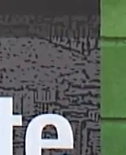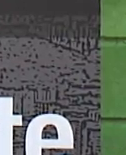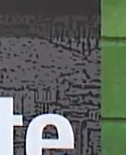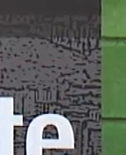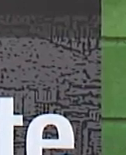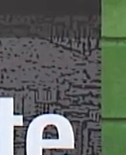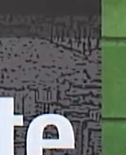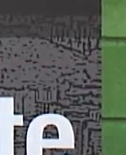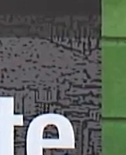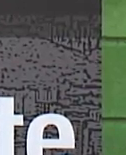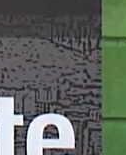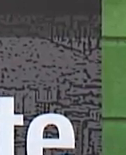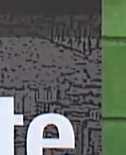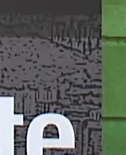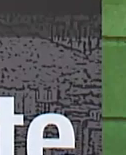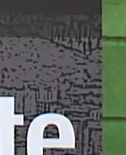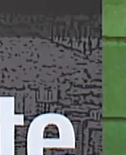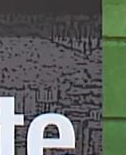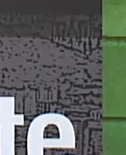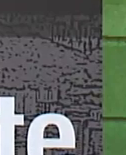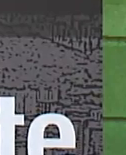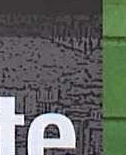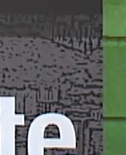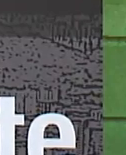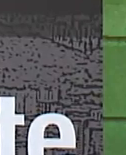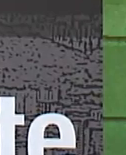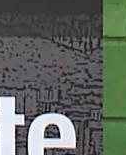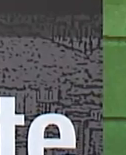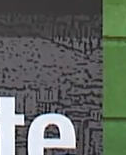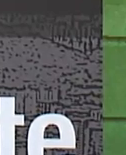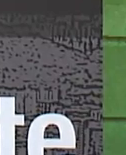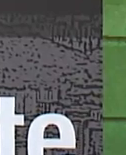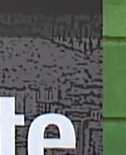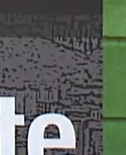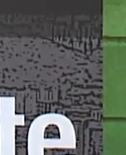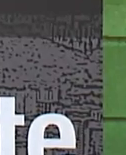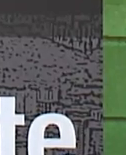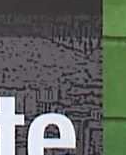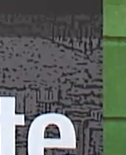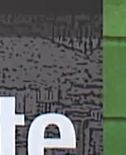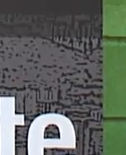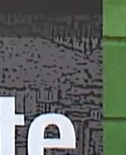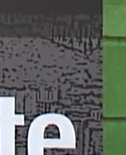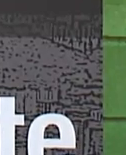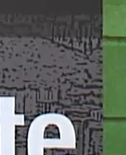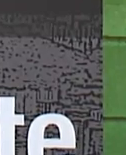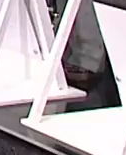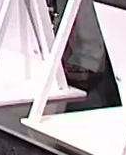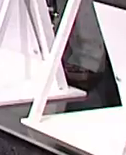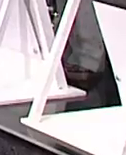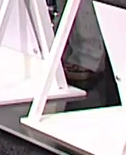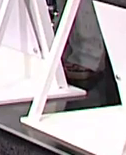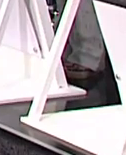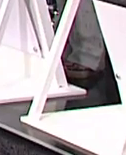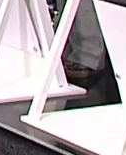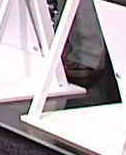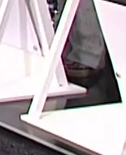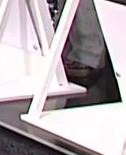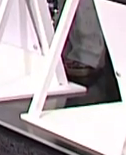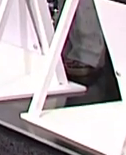la pregunta y 30 segundos para responder la contrapregunta. Vamos a iniciar entonces con el primer bloque donde hablaremos